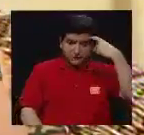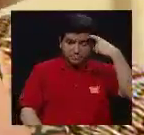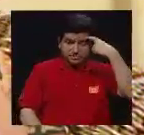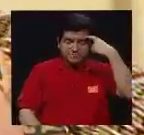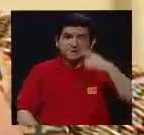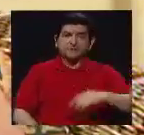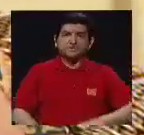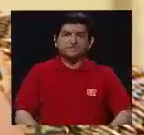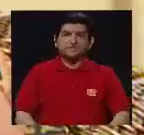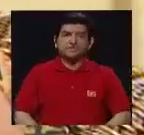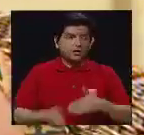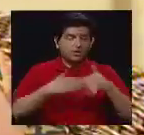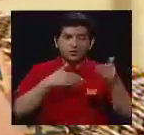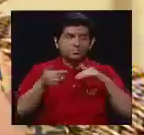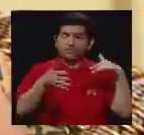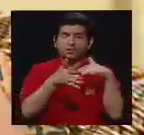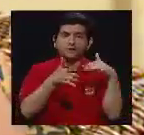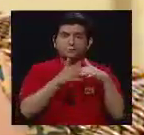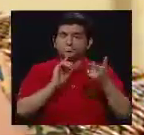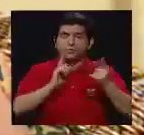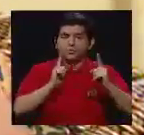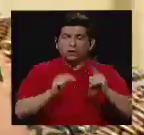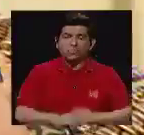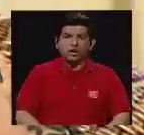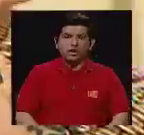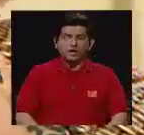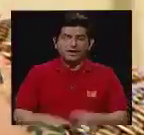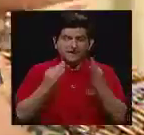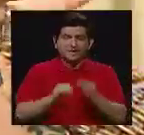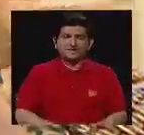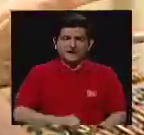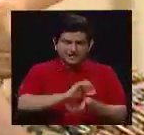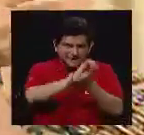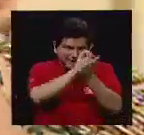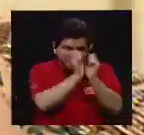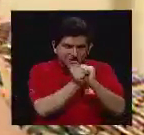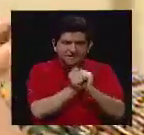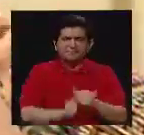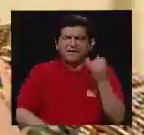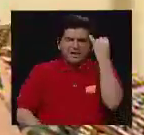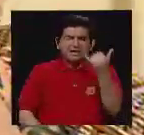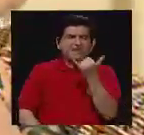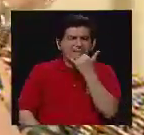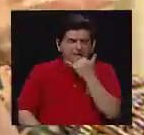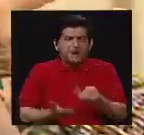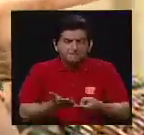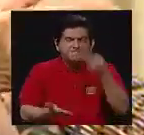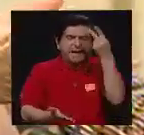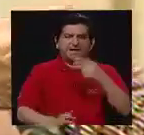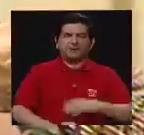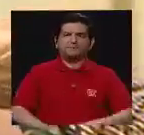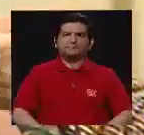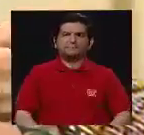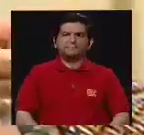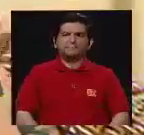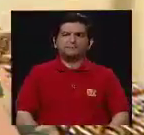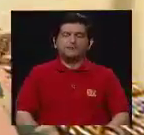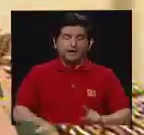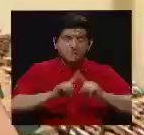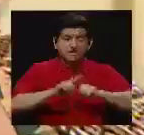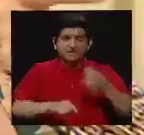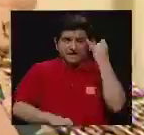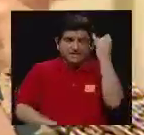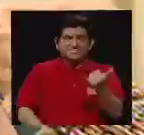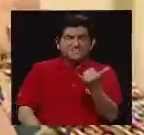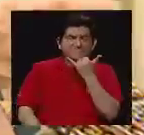Yo lo que pienso es que cualquier estudio que enderece conceptos erróneos es un estudio válido. Y hay